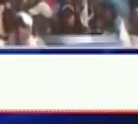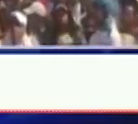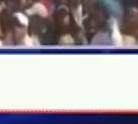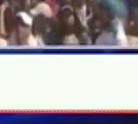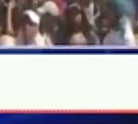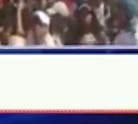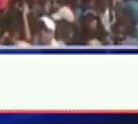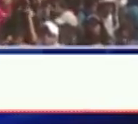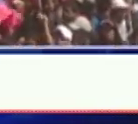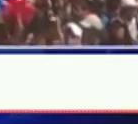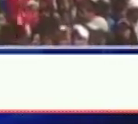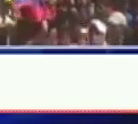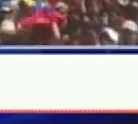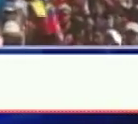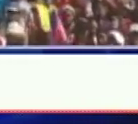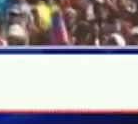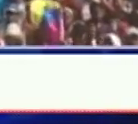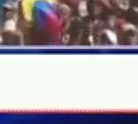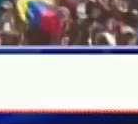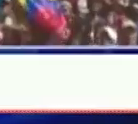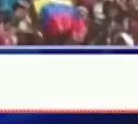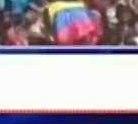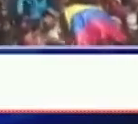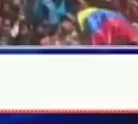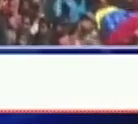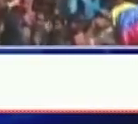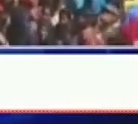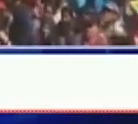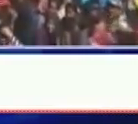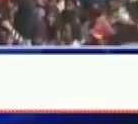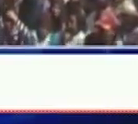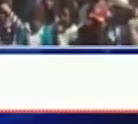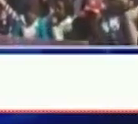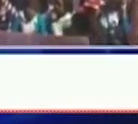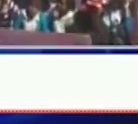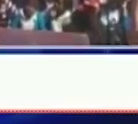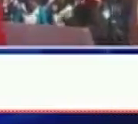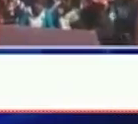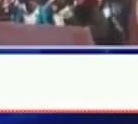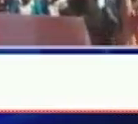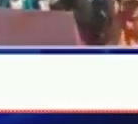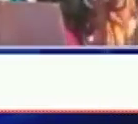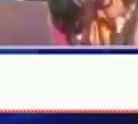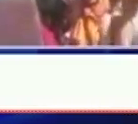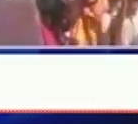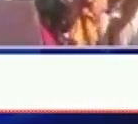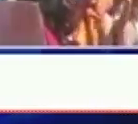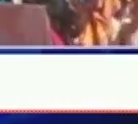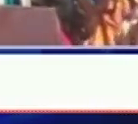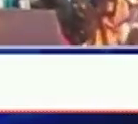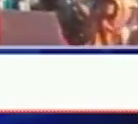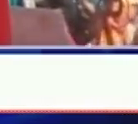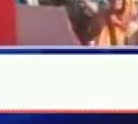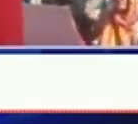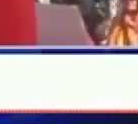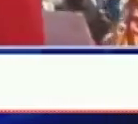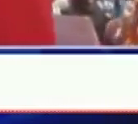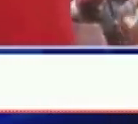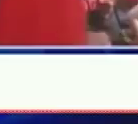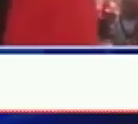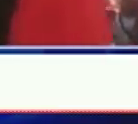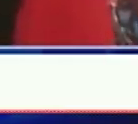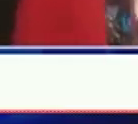frontera pudiéramos decir nor occidental de venezuela con colombia paraguachón